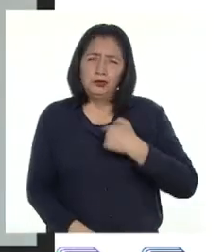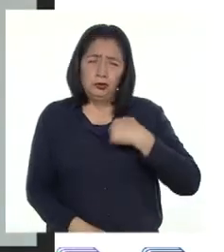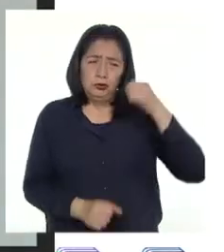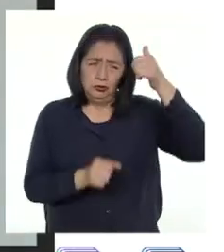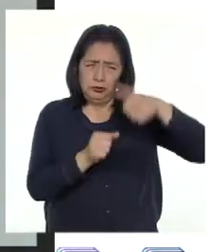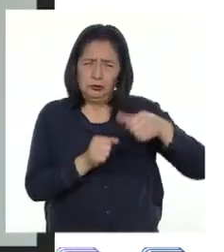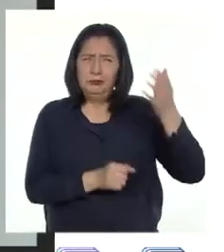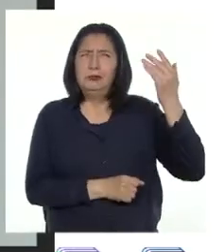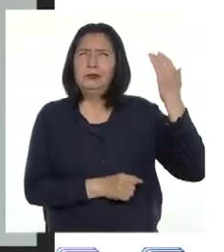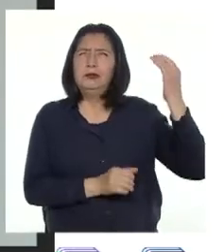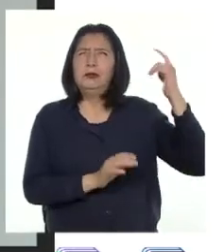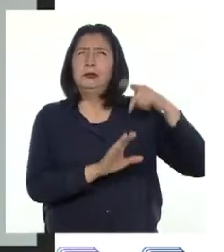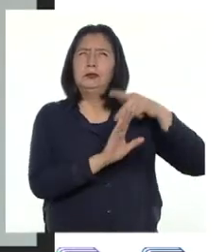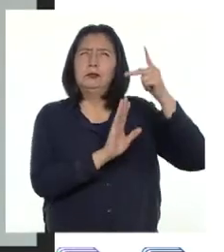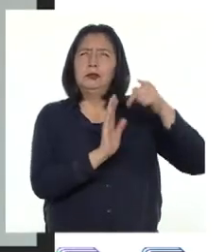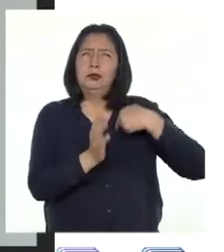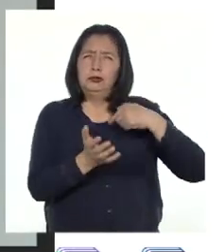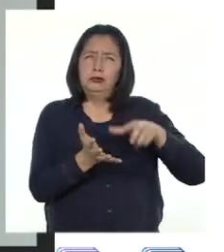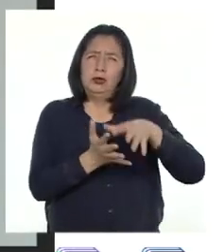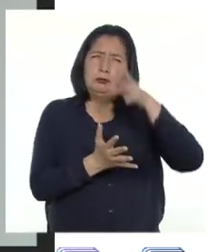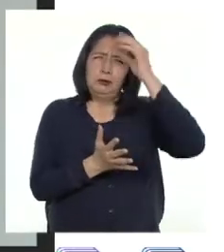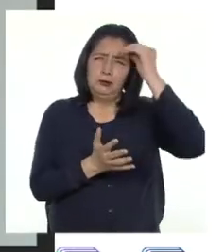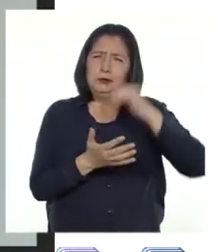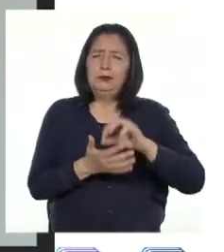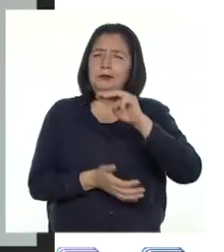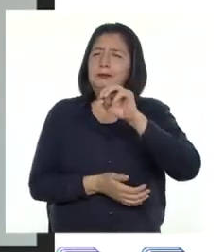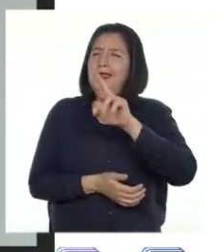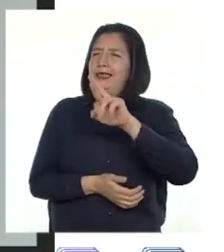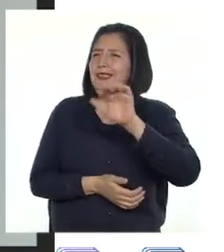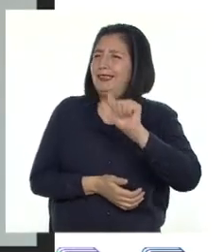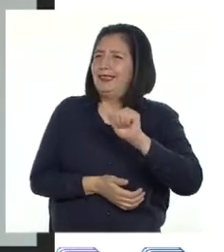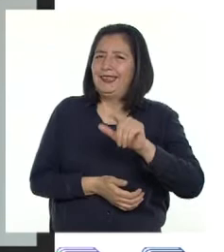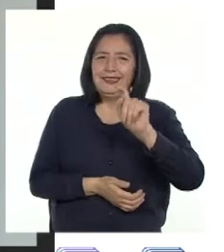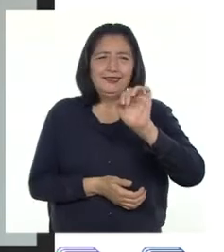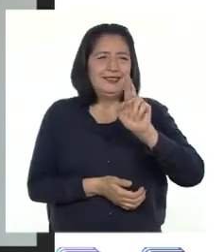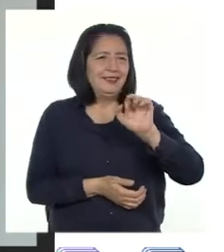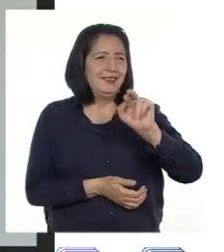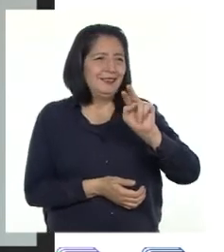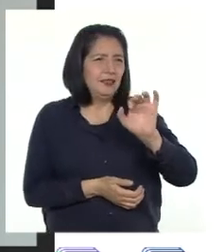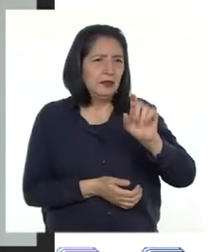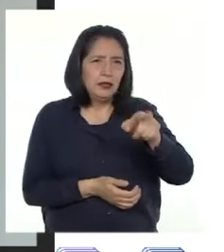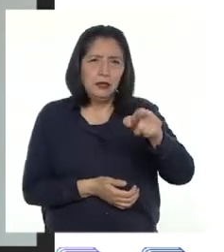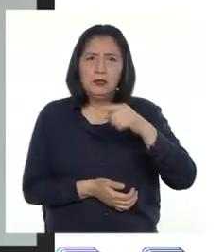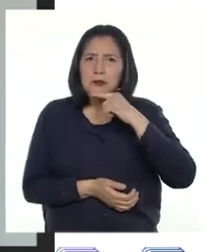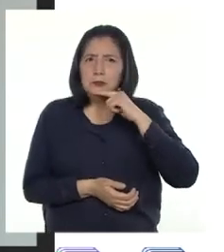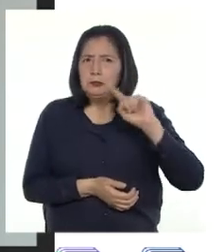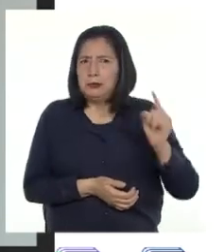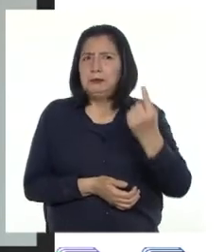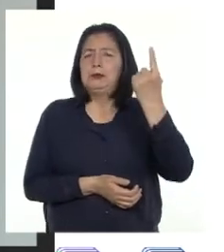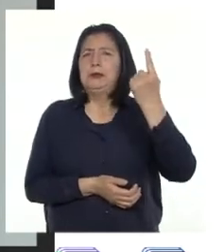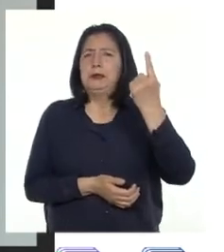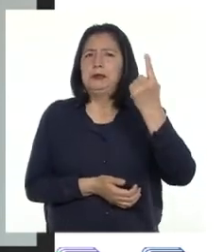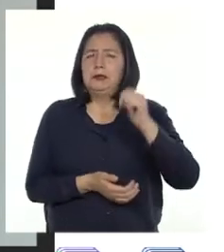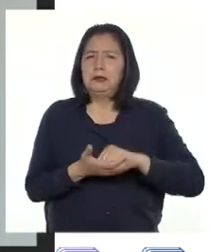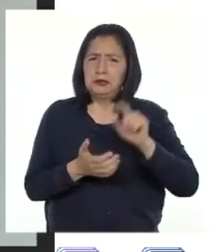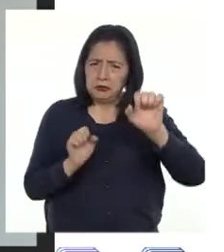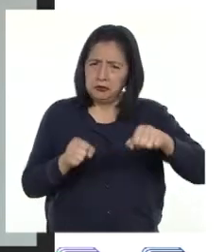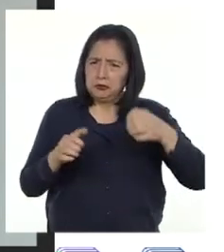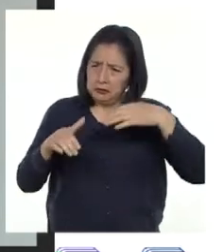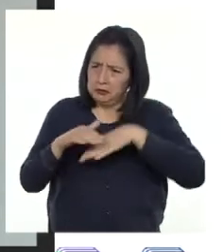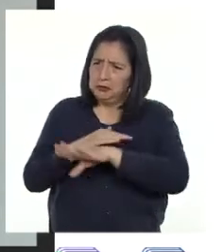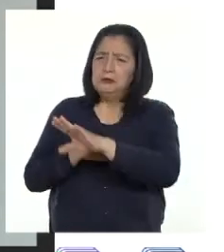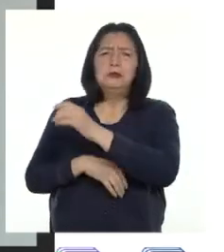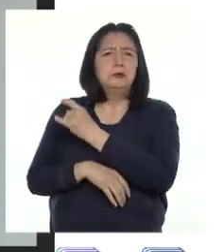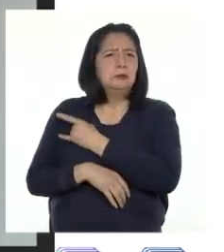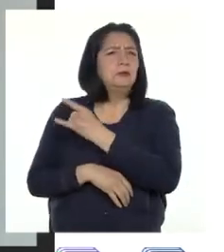Recuerdo que en un programa pasado aprendimos sobre María Trinidad Enríquez, que fue la primera mujer a la que se le permitió ir a